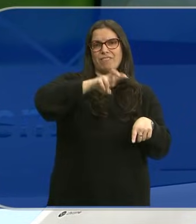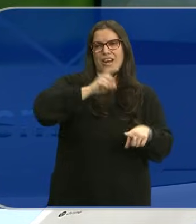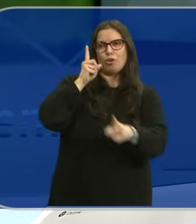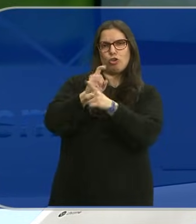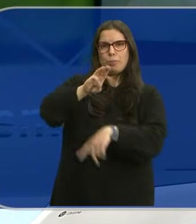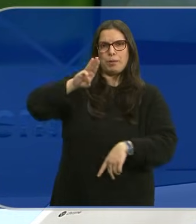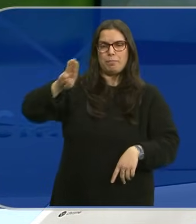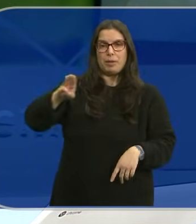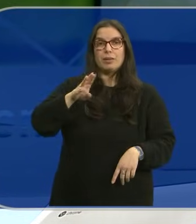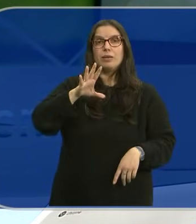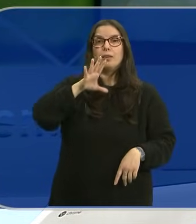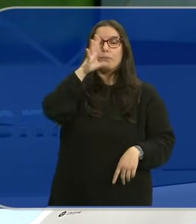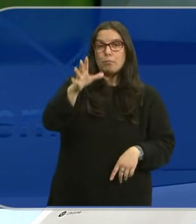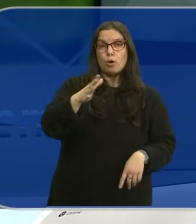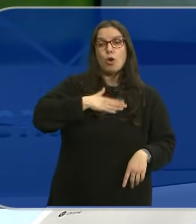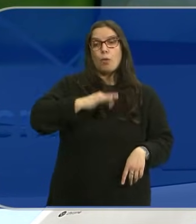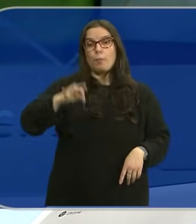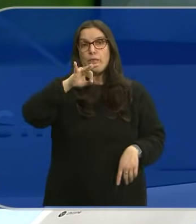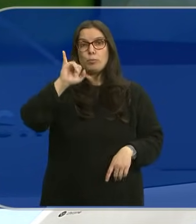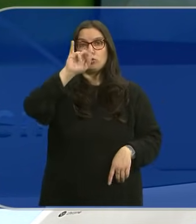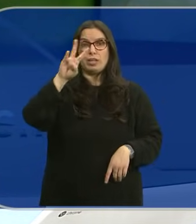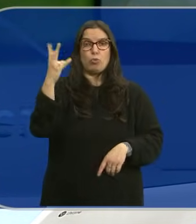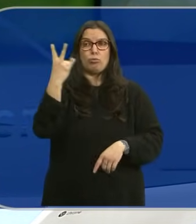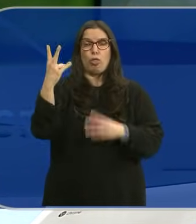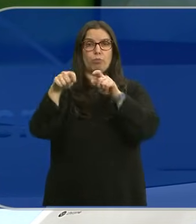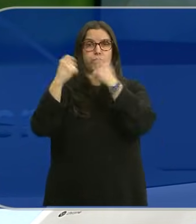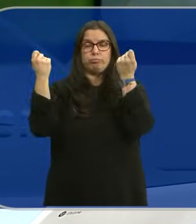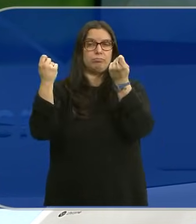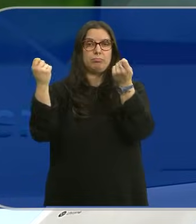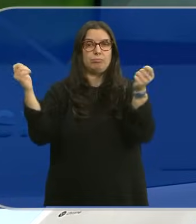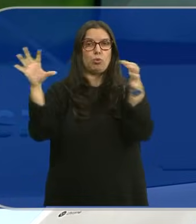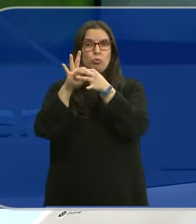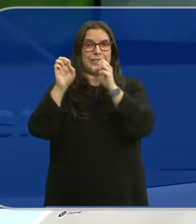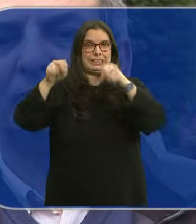al PP por el desacuerdo entre Podemos e Izquierda Unida para coaligarse.